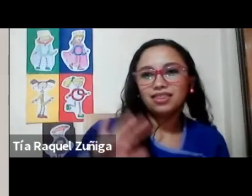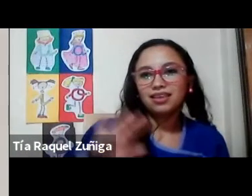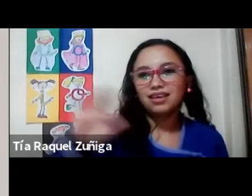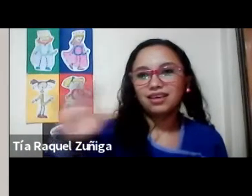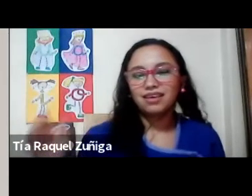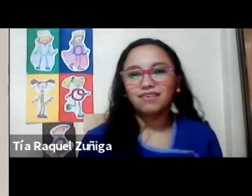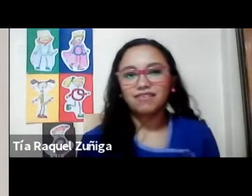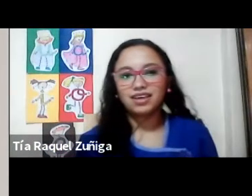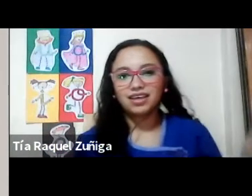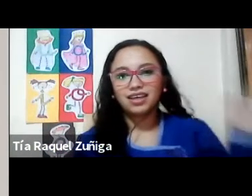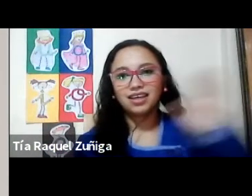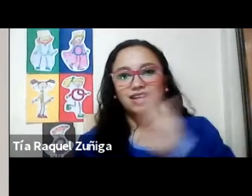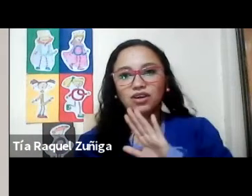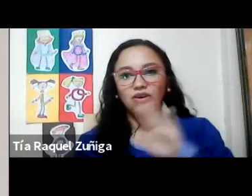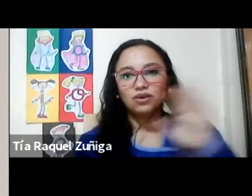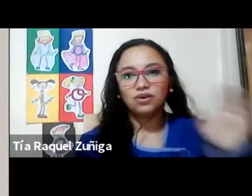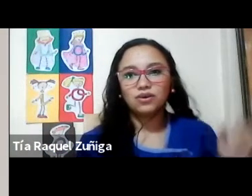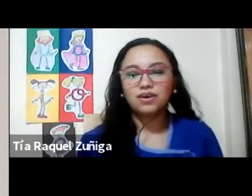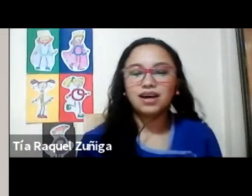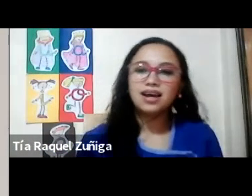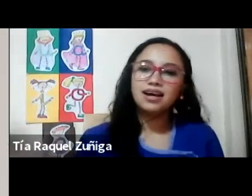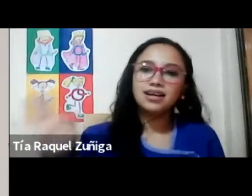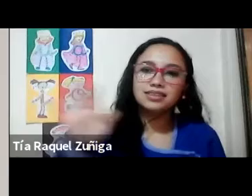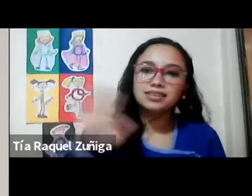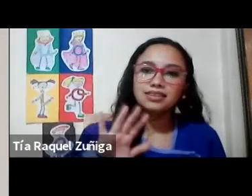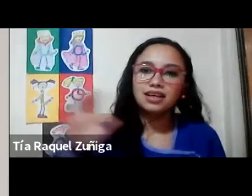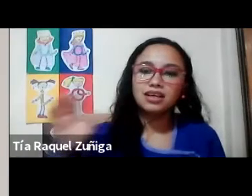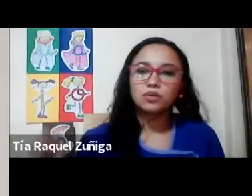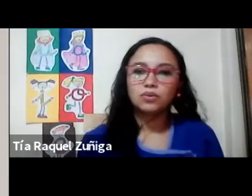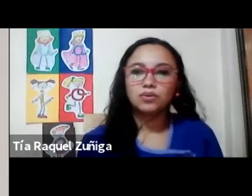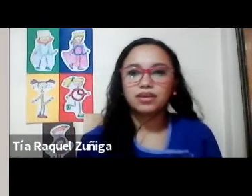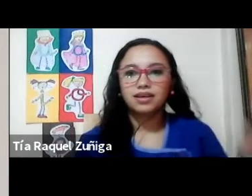te vengo a